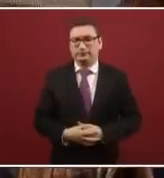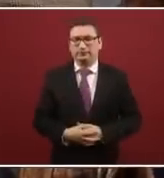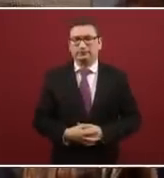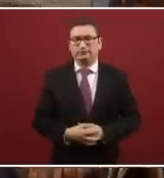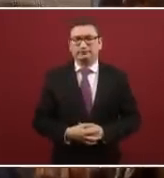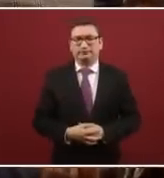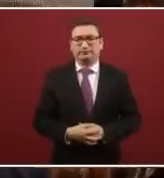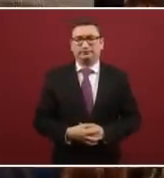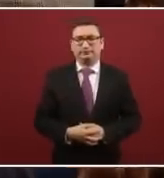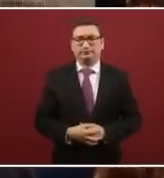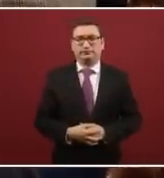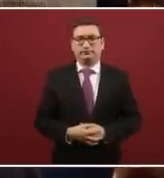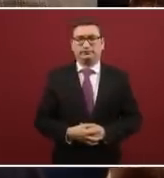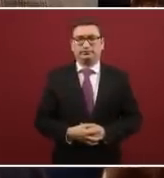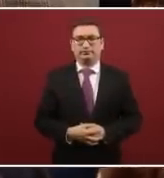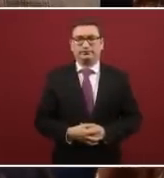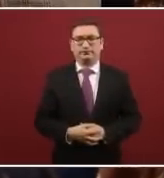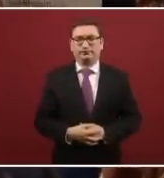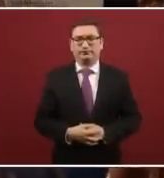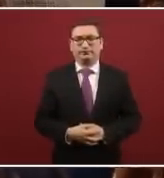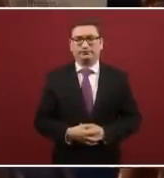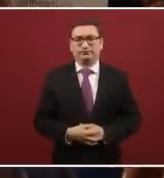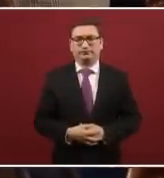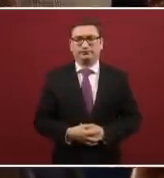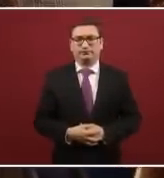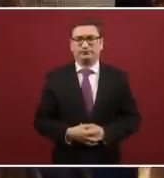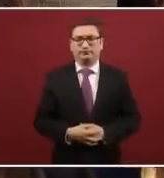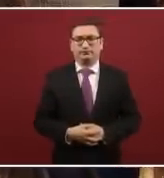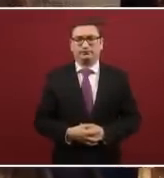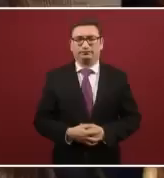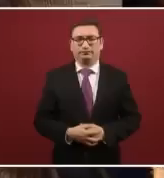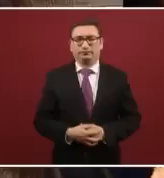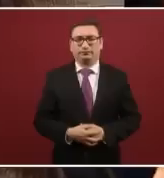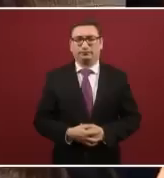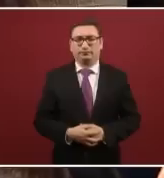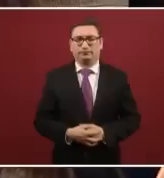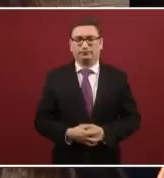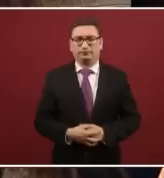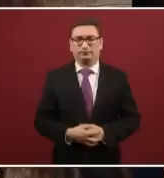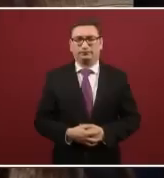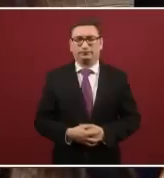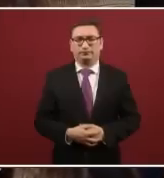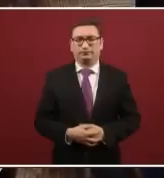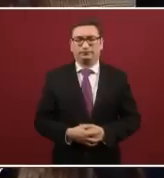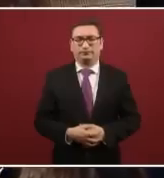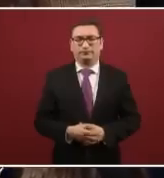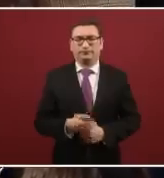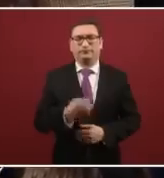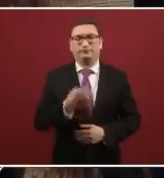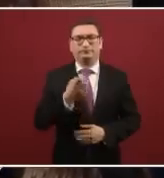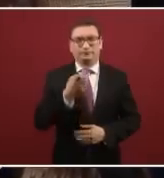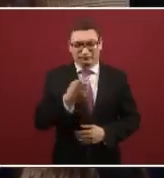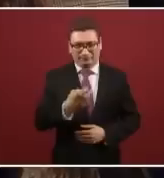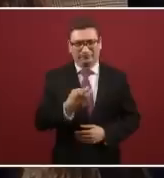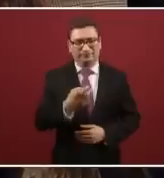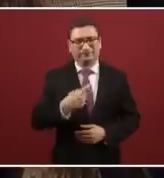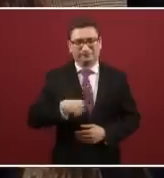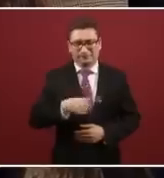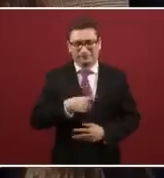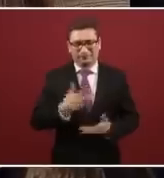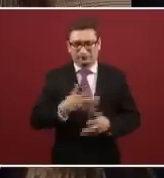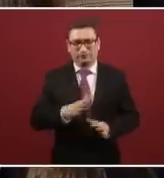Entonces, por eso fue como un amparo que las cosas queden como están